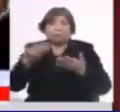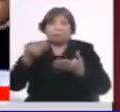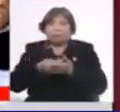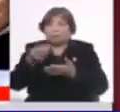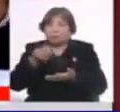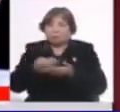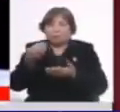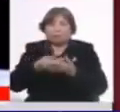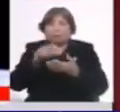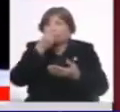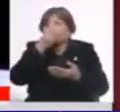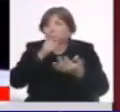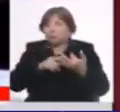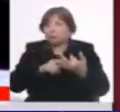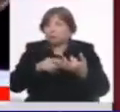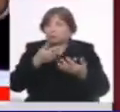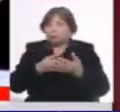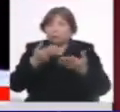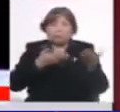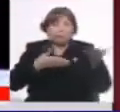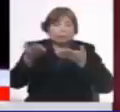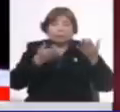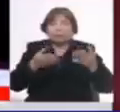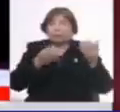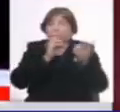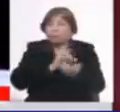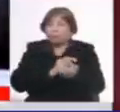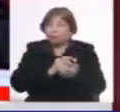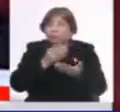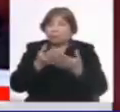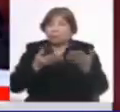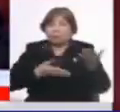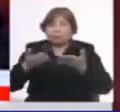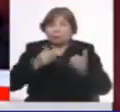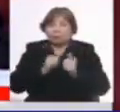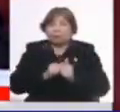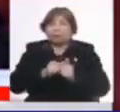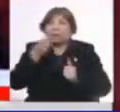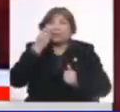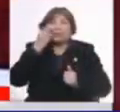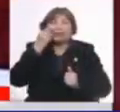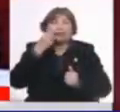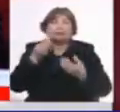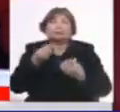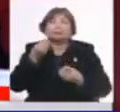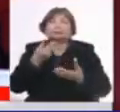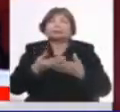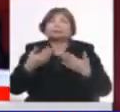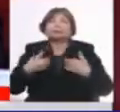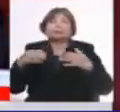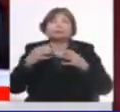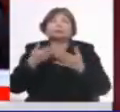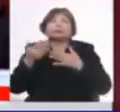consumir alimentos, vienen a utilizar los servicios médicos, especialmente los servicios de dentistas. ¿Y por qué les vamos a